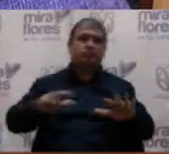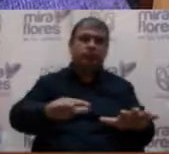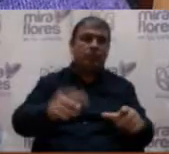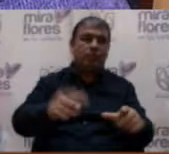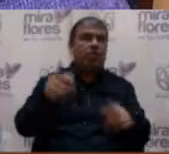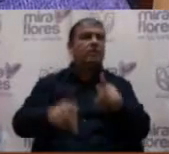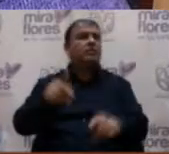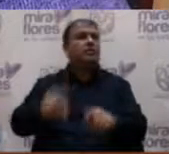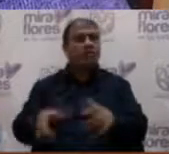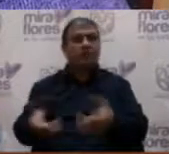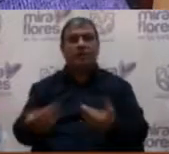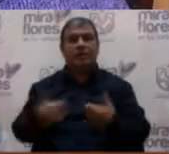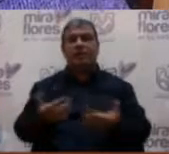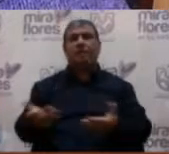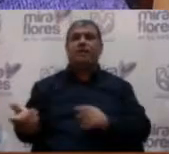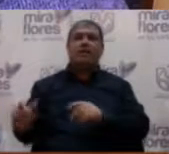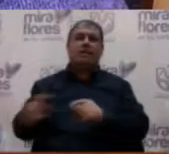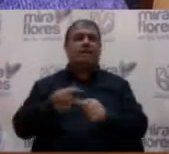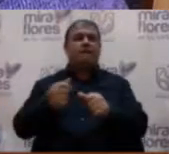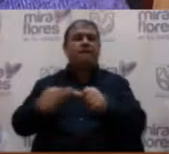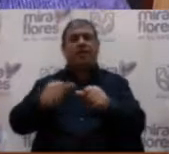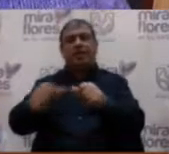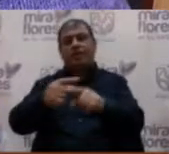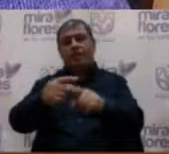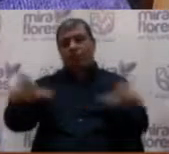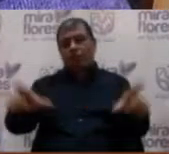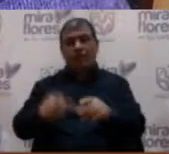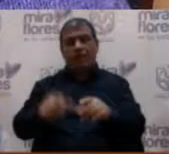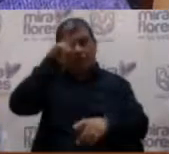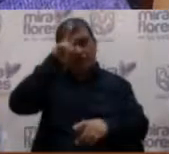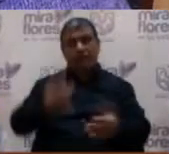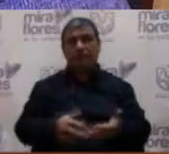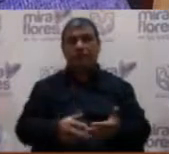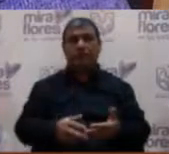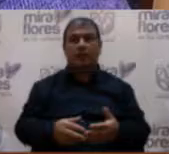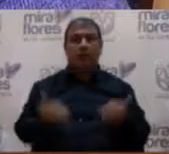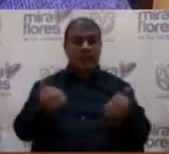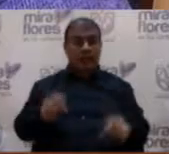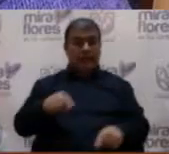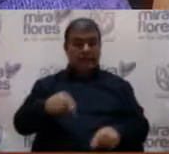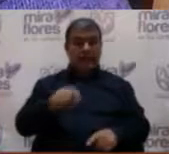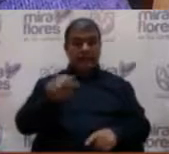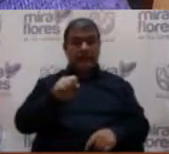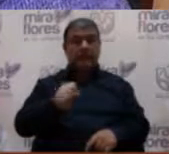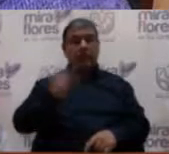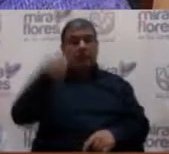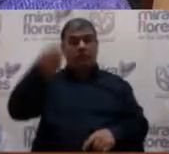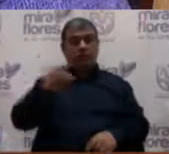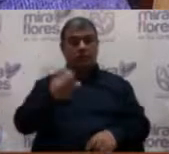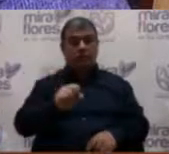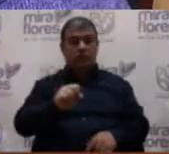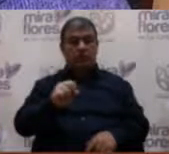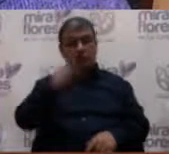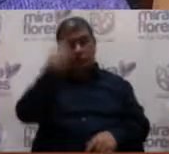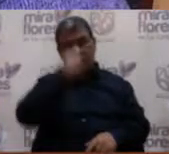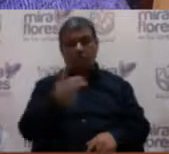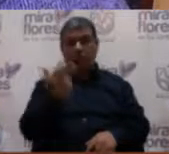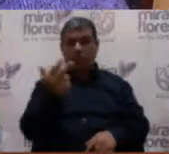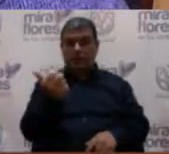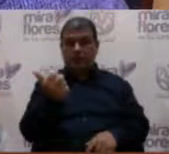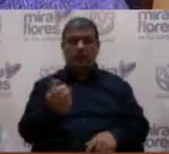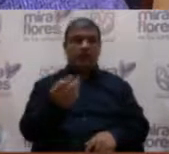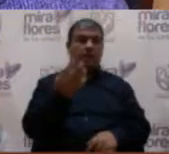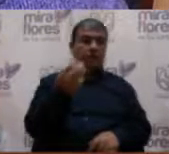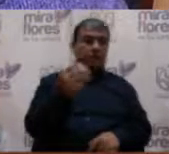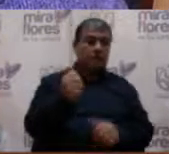de muchos concursantes que vienen de todos los rincones del Perú. Entonces es este sábado y domingo, 13 y 14 de agosto, a